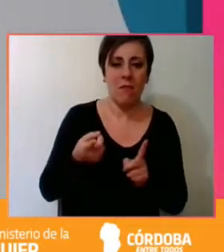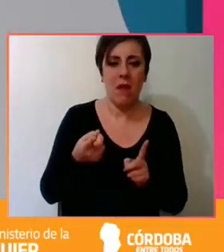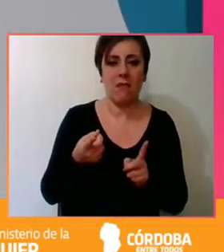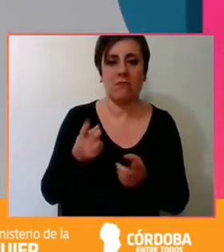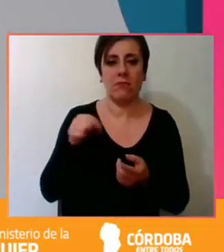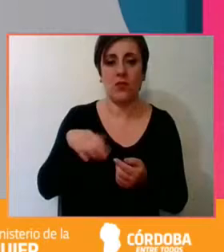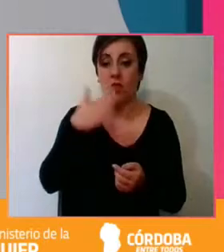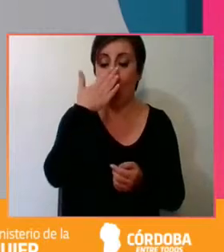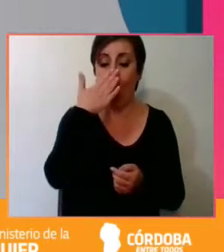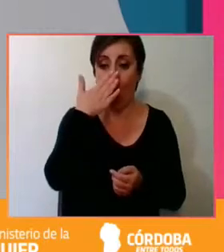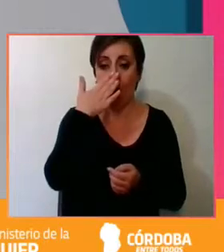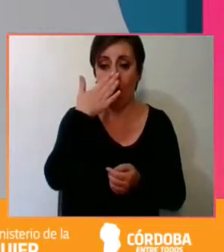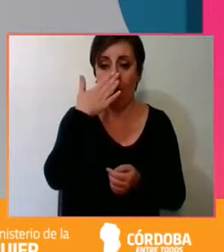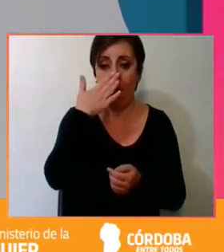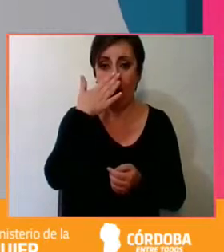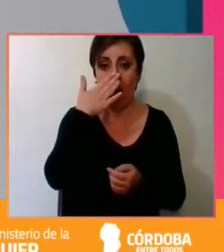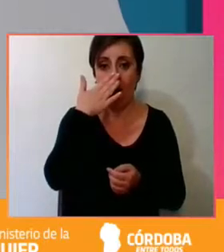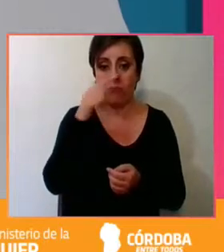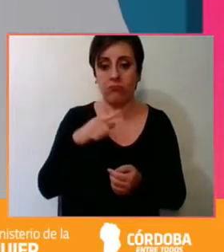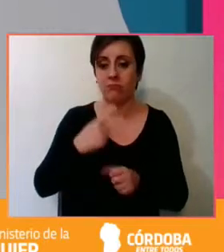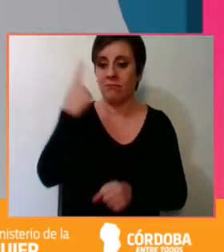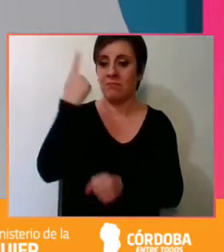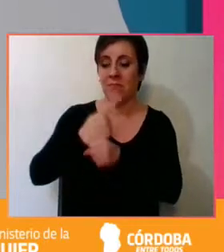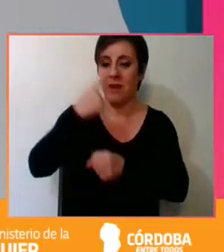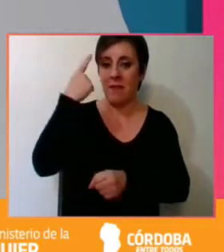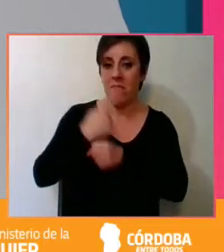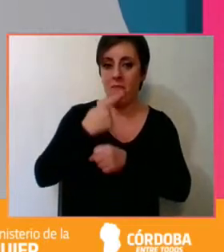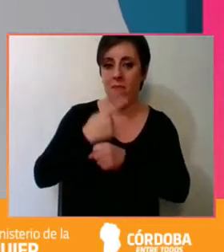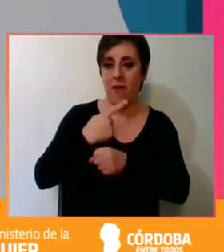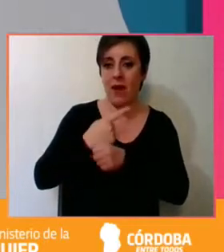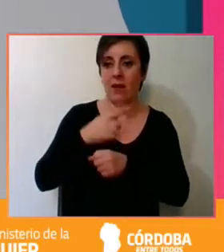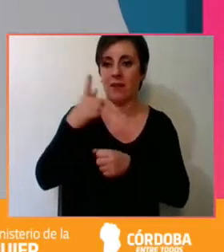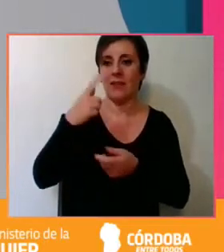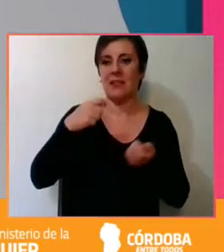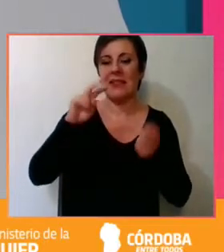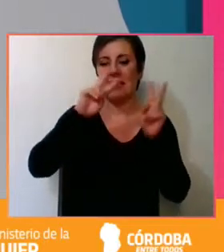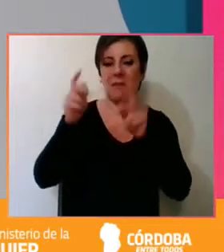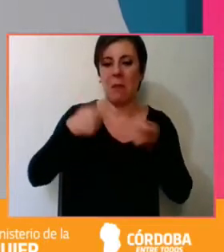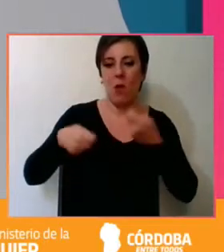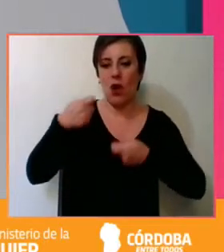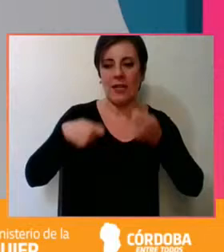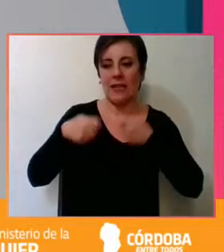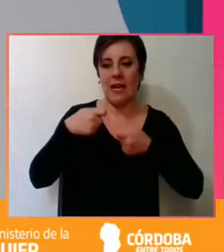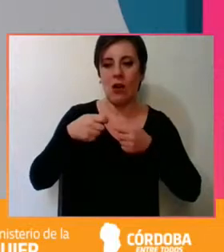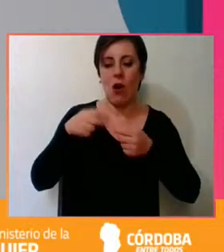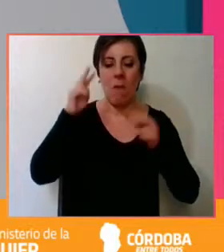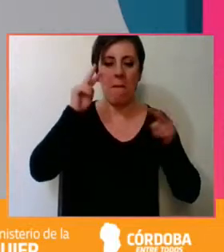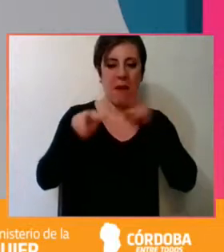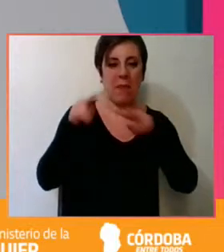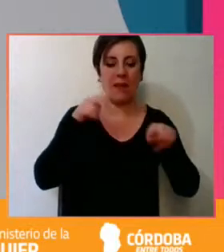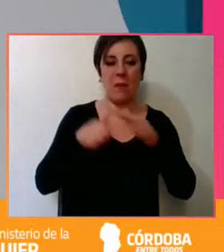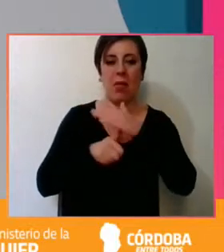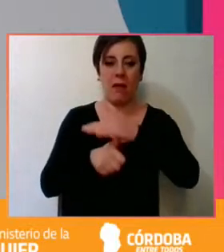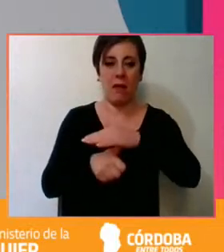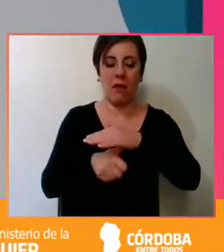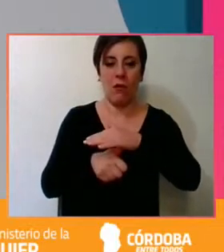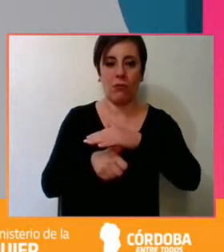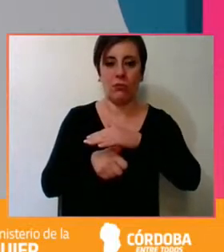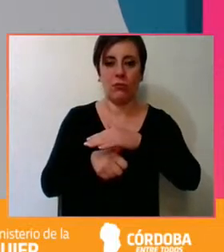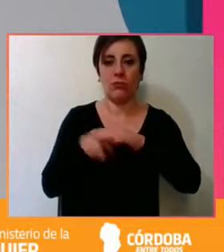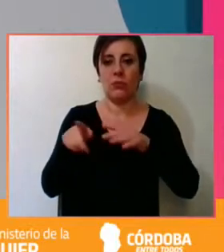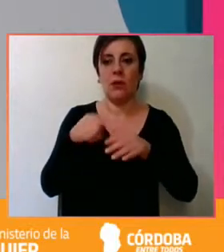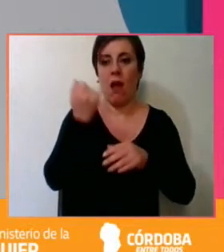Córdoba pueda ser pionera en políticas públicas con perspectiva de género y que tenga un